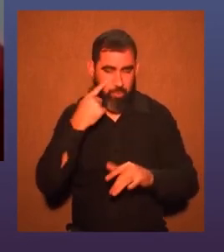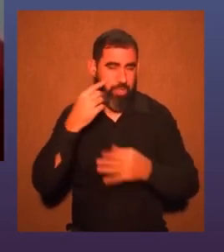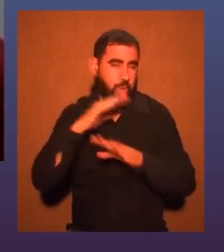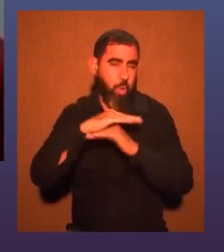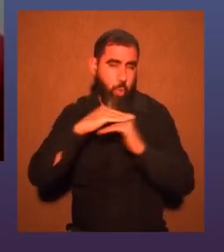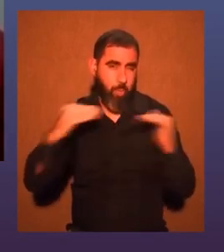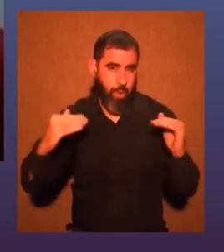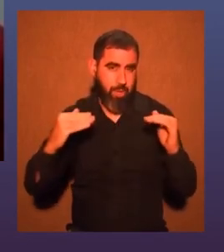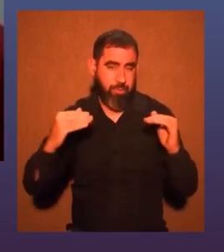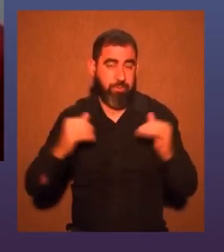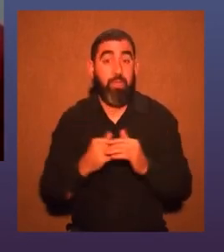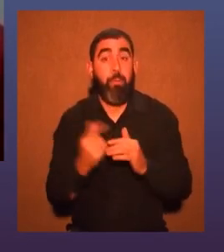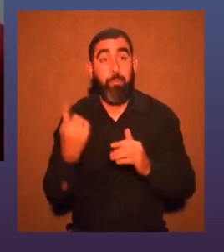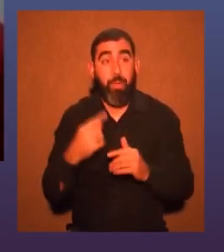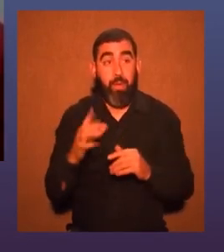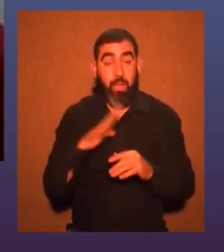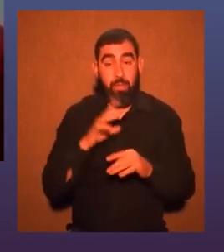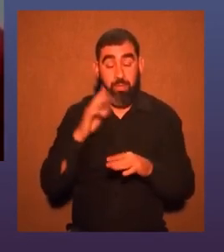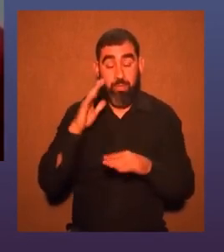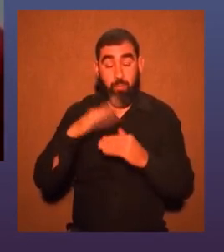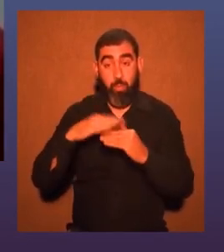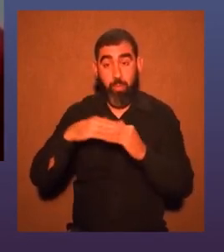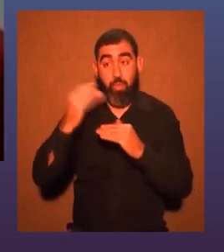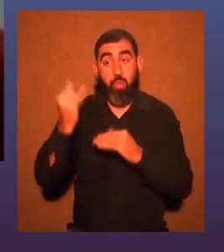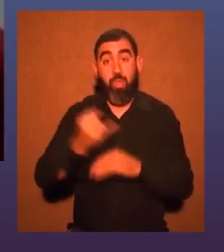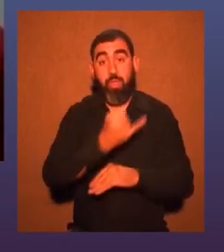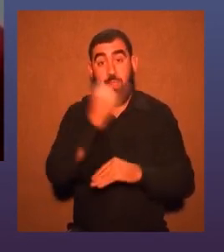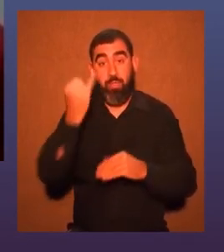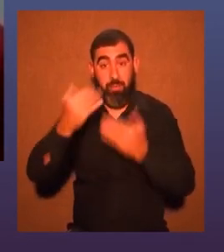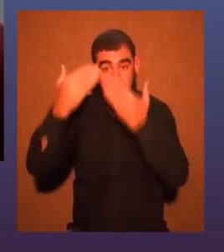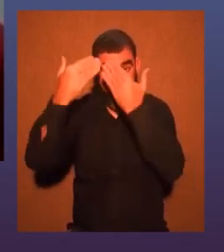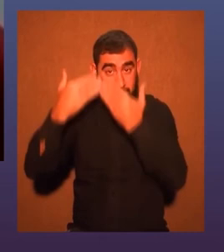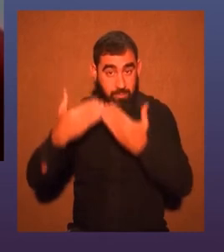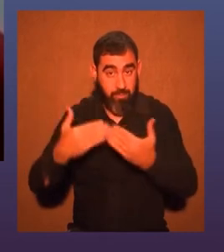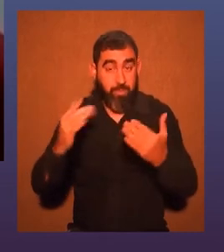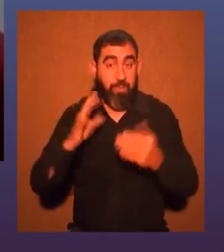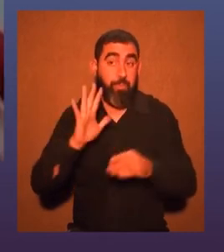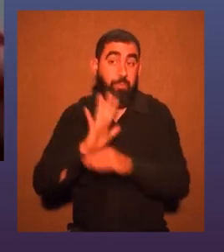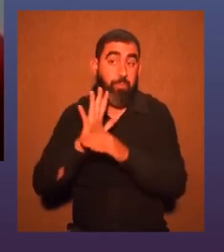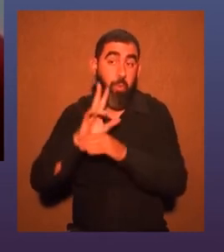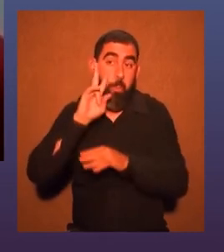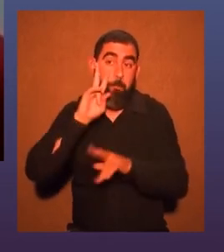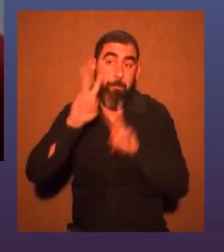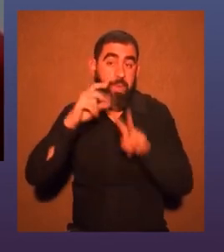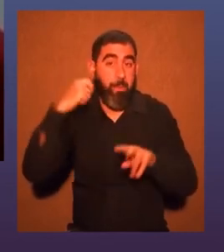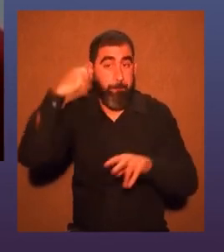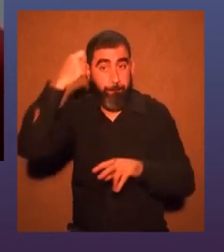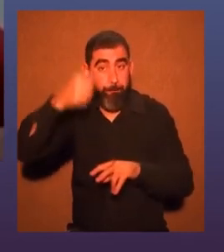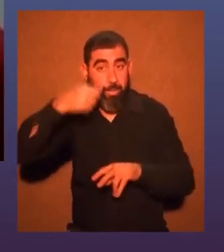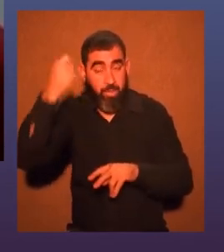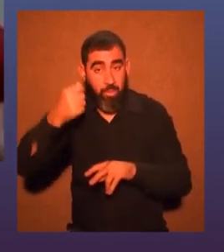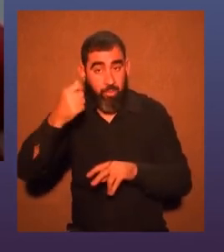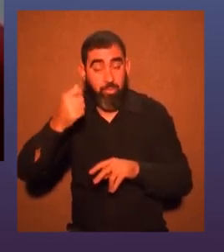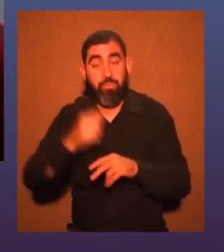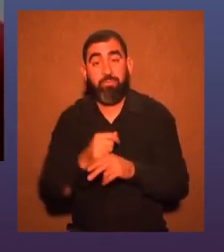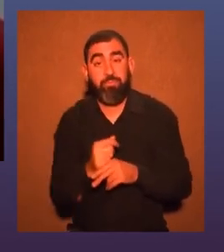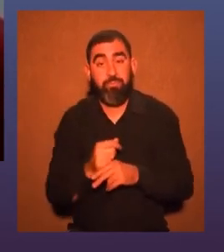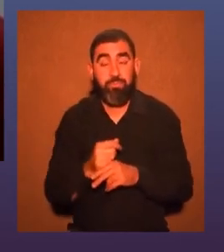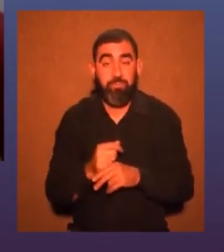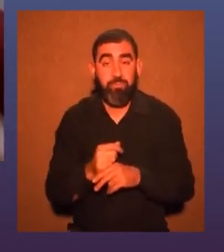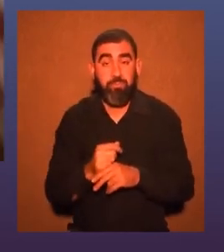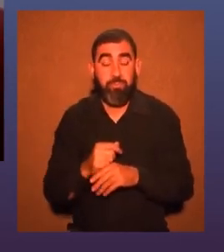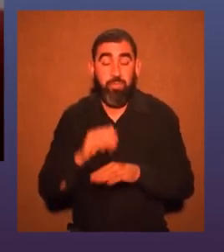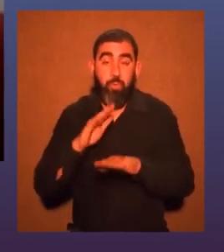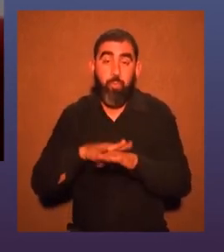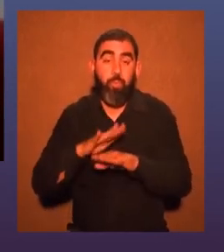van pasando, pero el estreno es un día, para mí es como ver una película, es adormecedor, y es un la momento sierra.